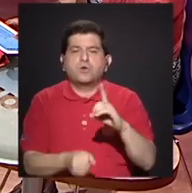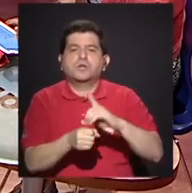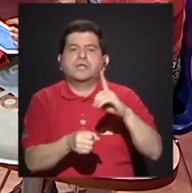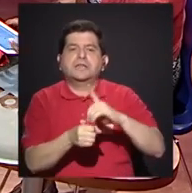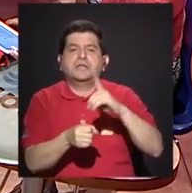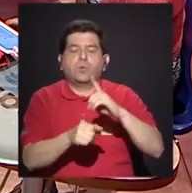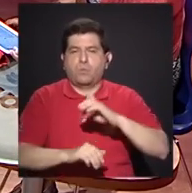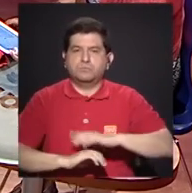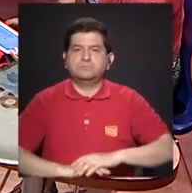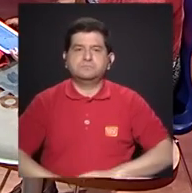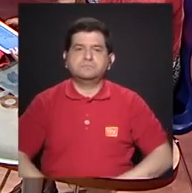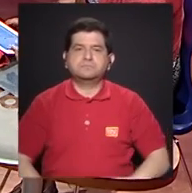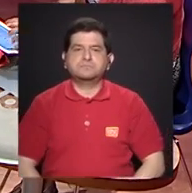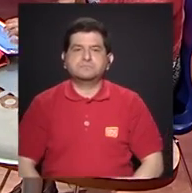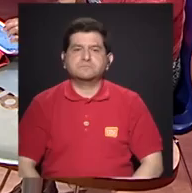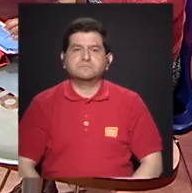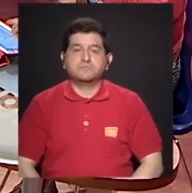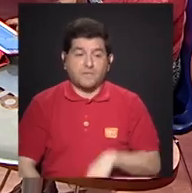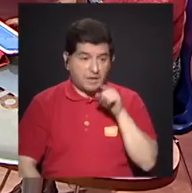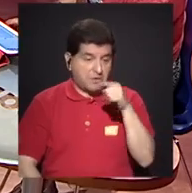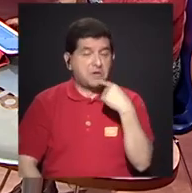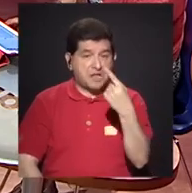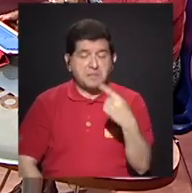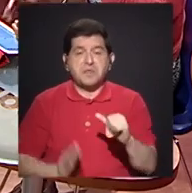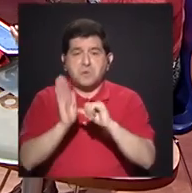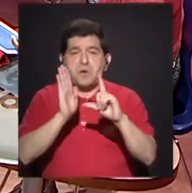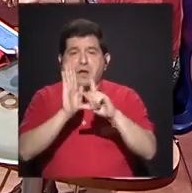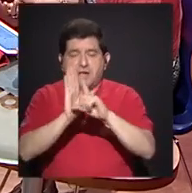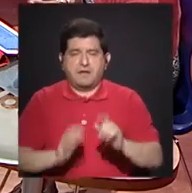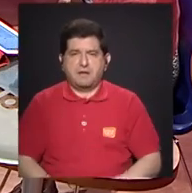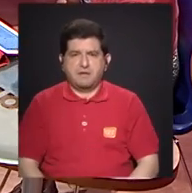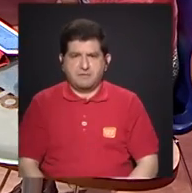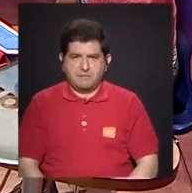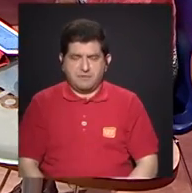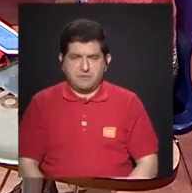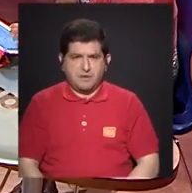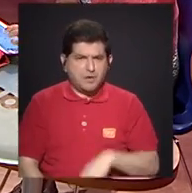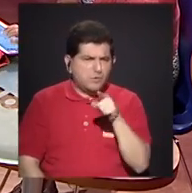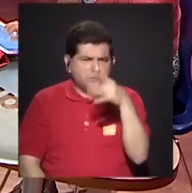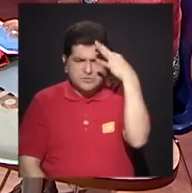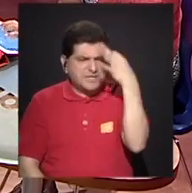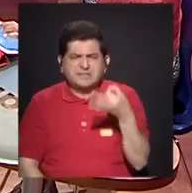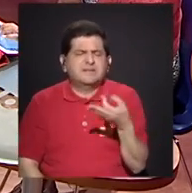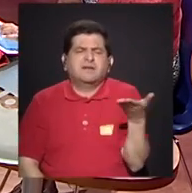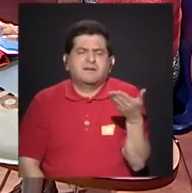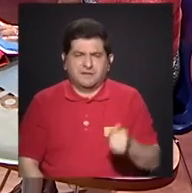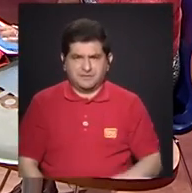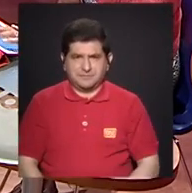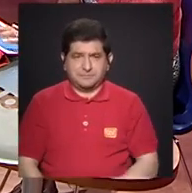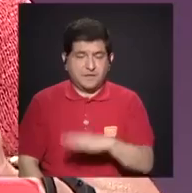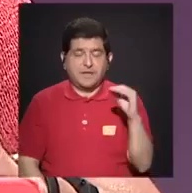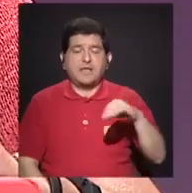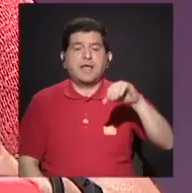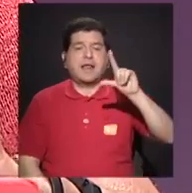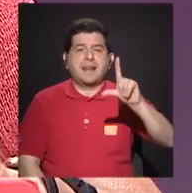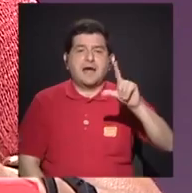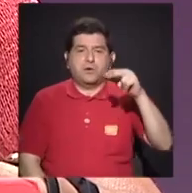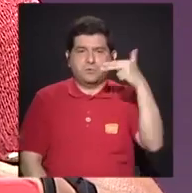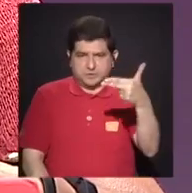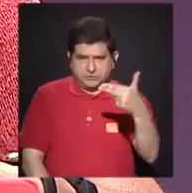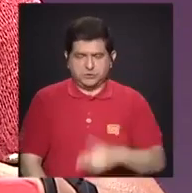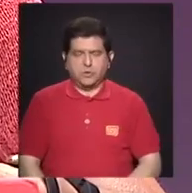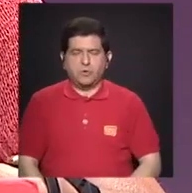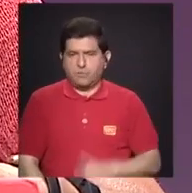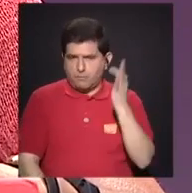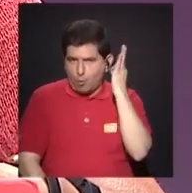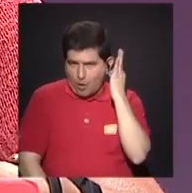diputado en la Asamblea Legislativa, ¿qué considera usted al respecto? Y Laura Chacón de